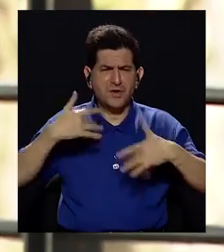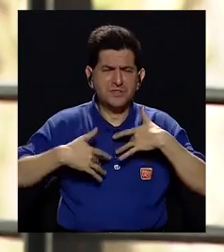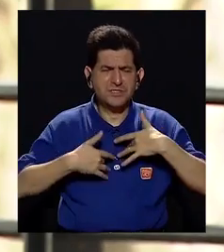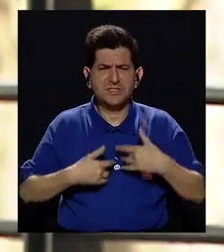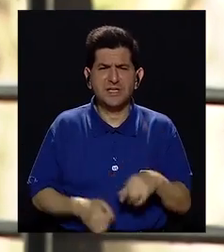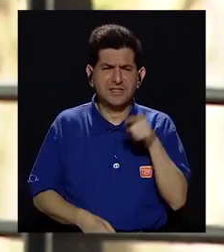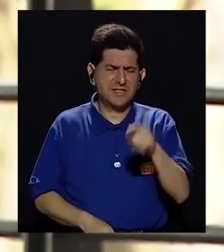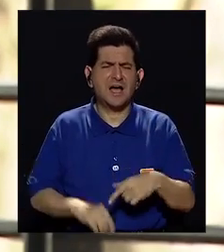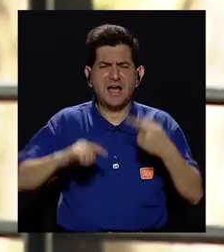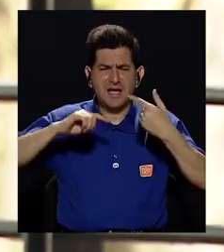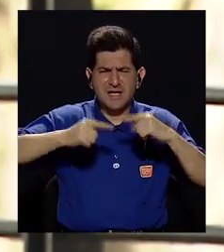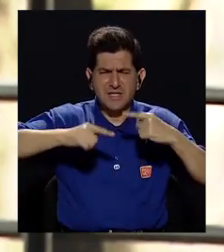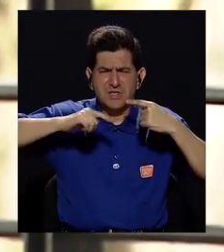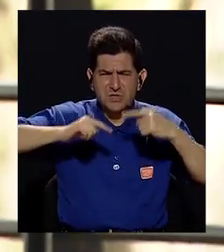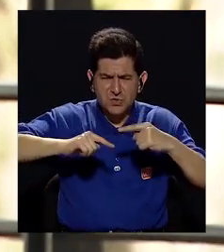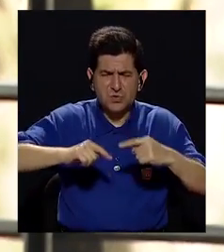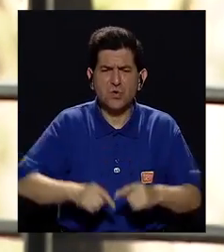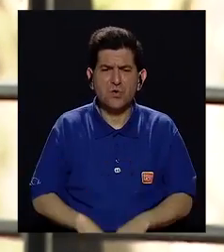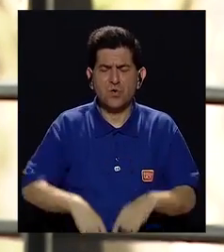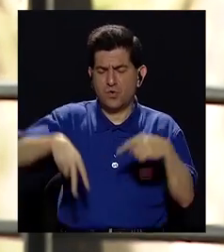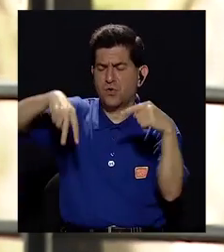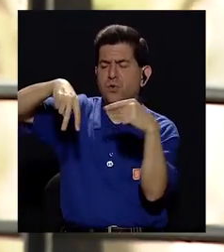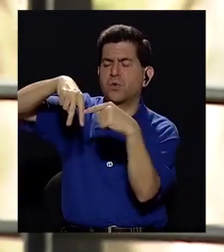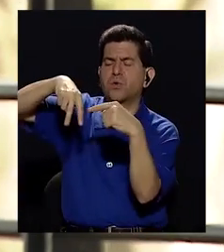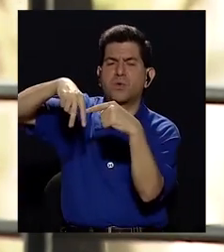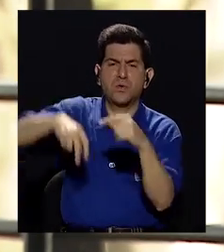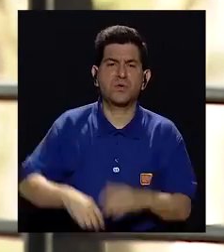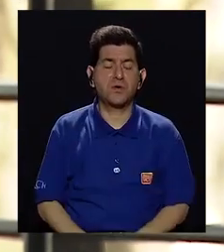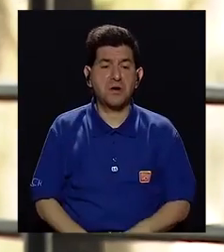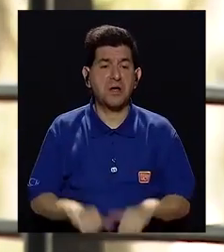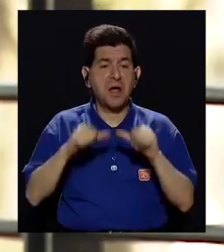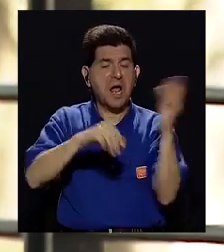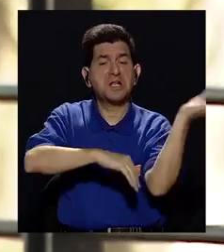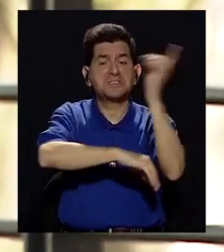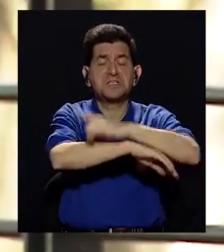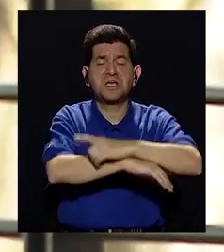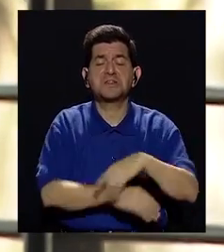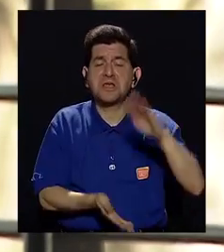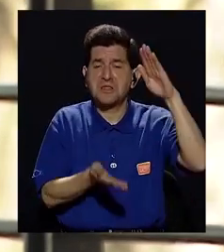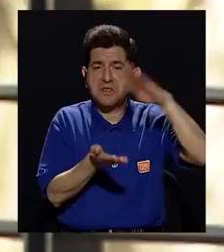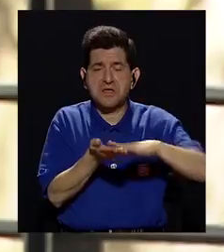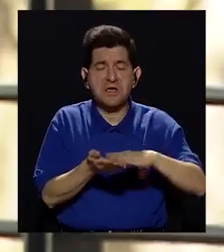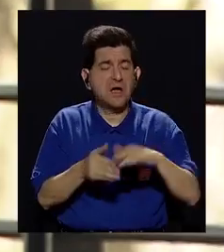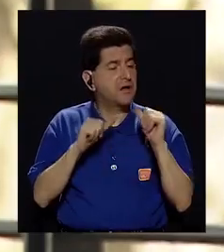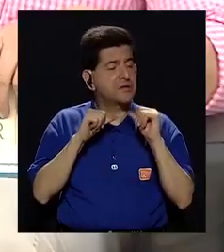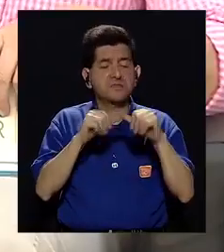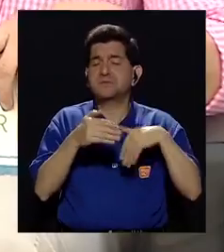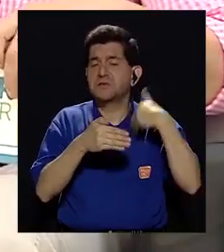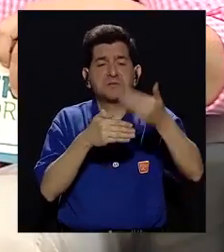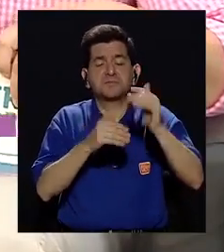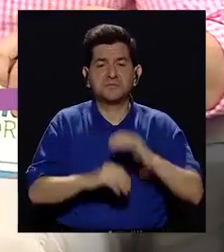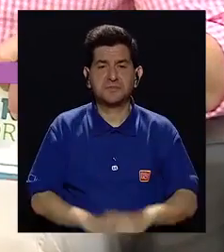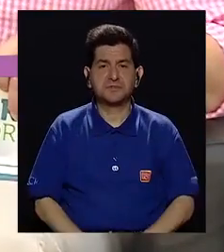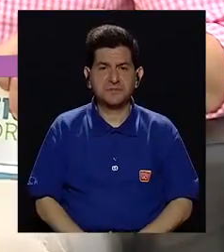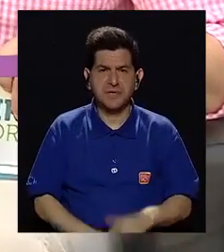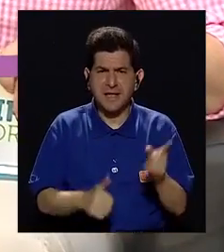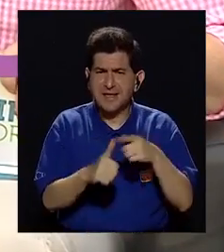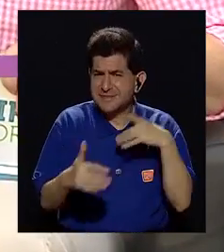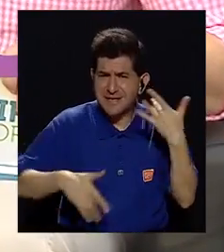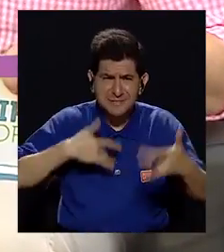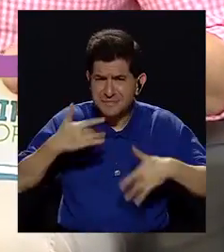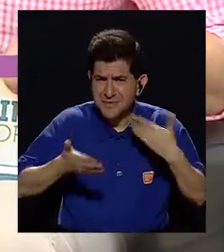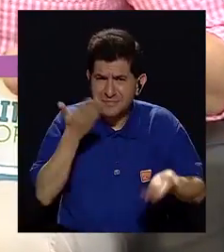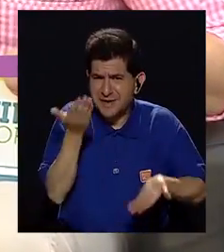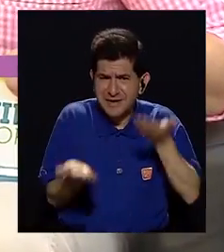siente una recarga o un dolor en la rodilla, que al día siguiente se le pasa y ya está mejor. Perdón, ese es como el síntoma, los